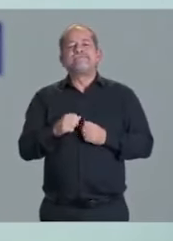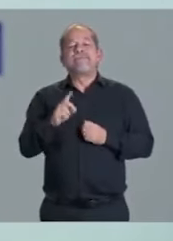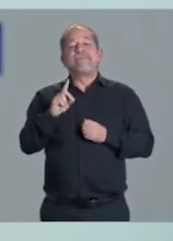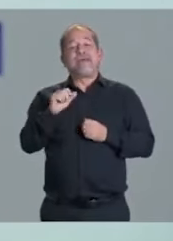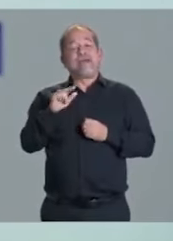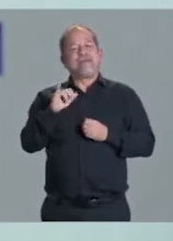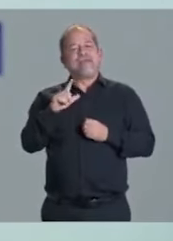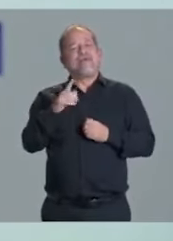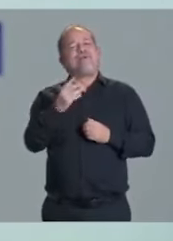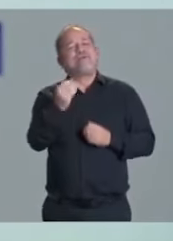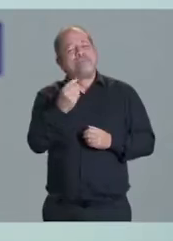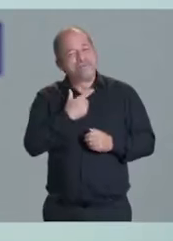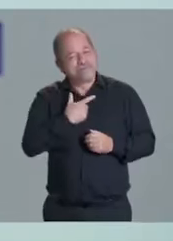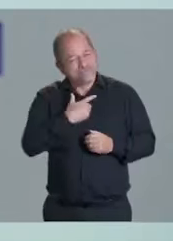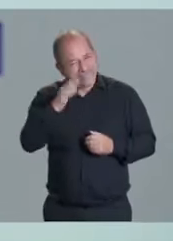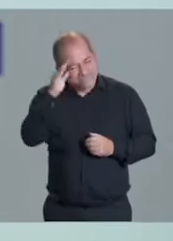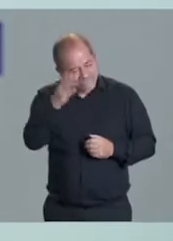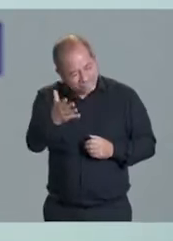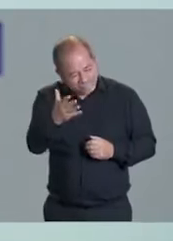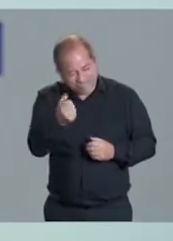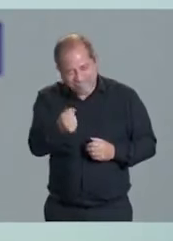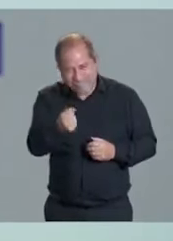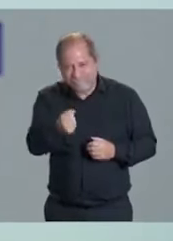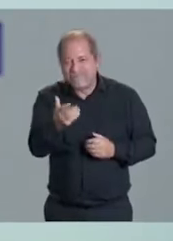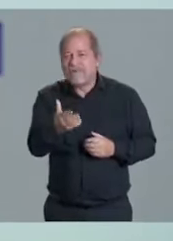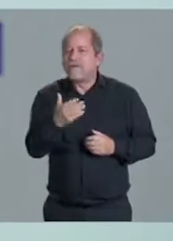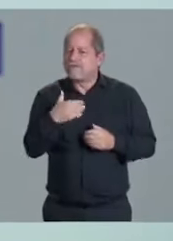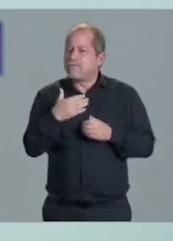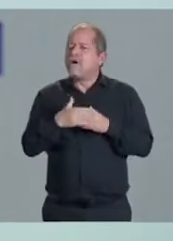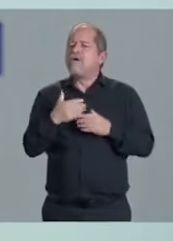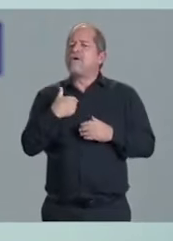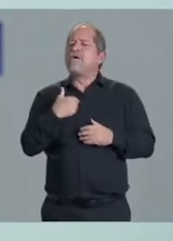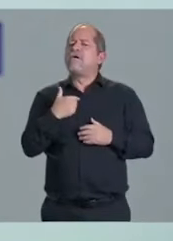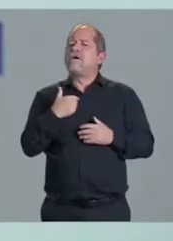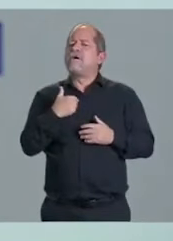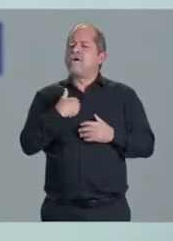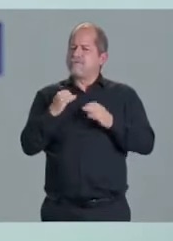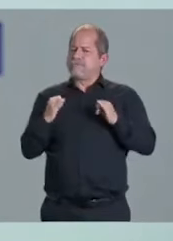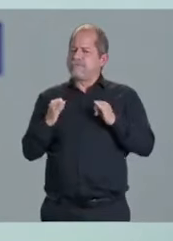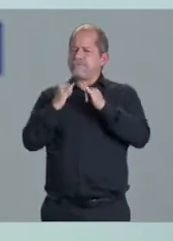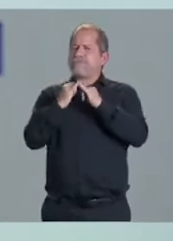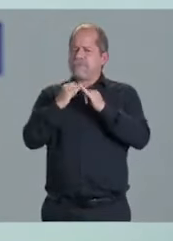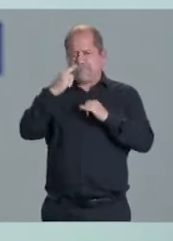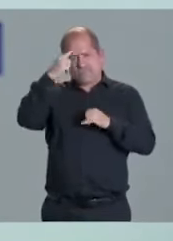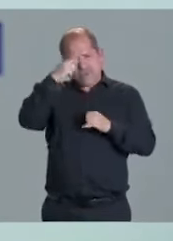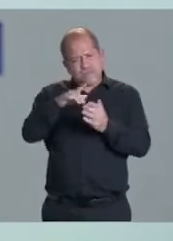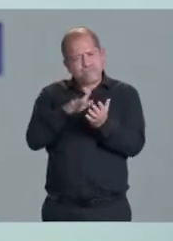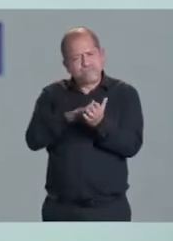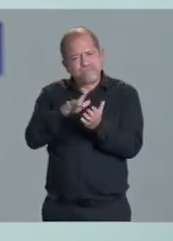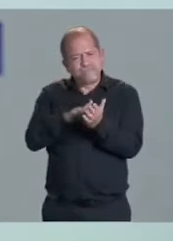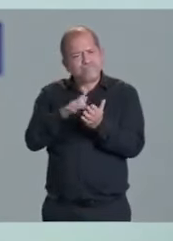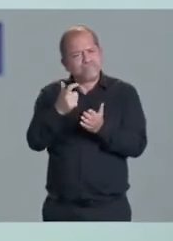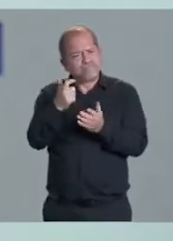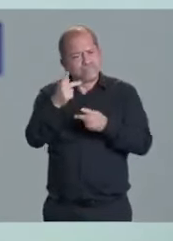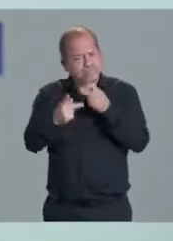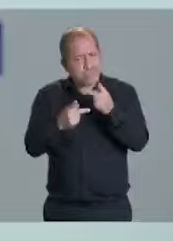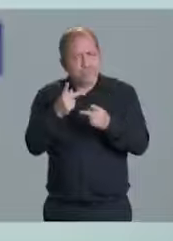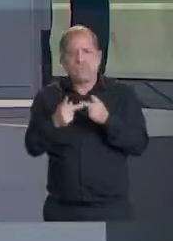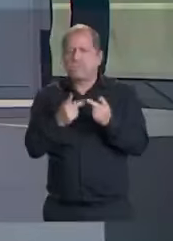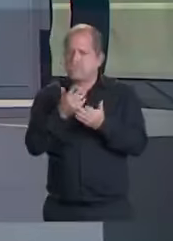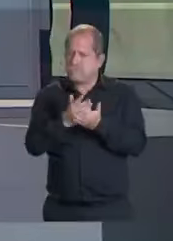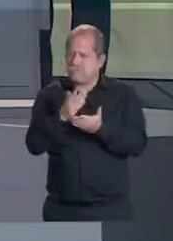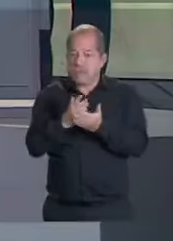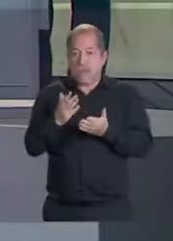te apoye con créditos para el emprendimiento. Esto desapareció en esta administración. Vamos a apoyarte con